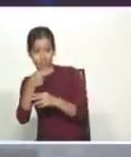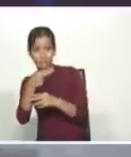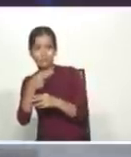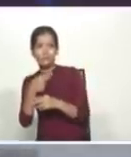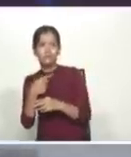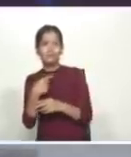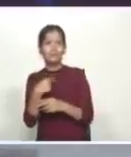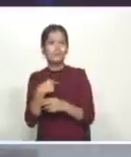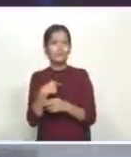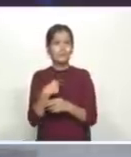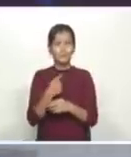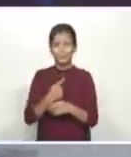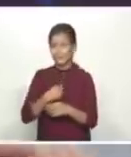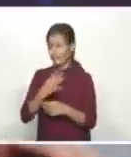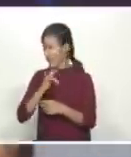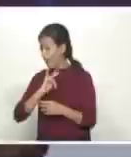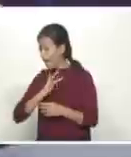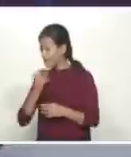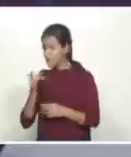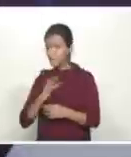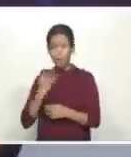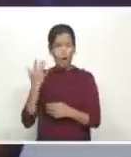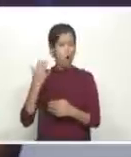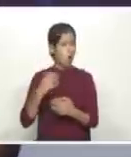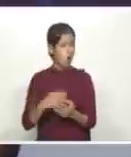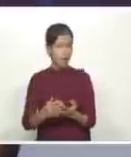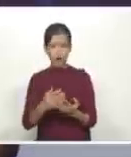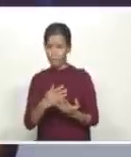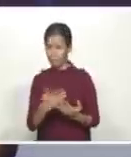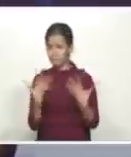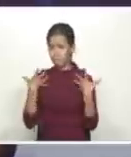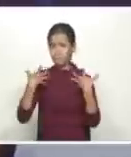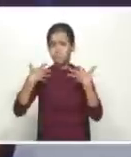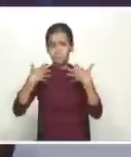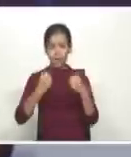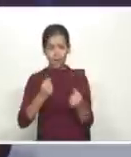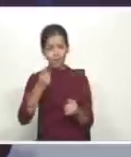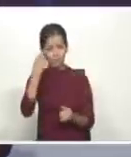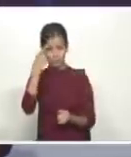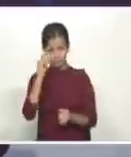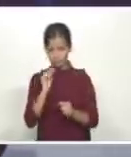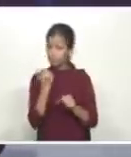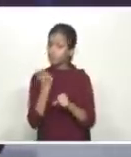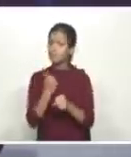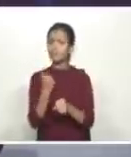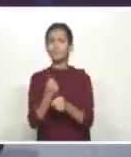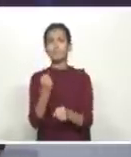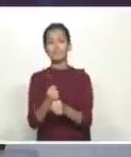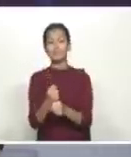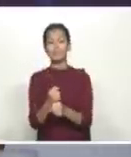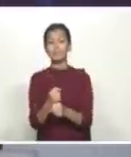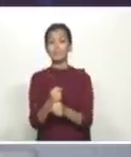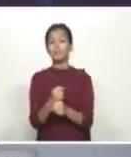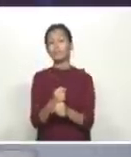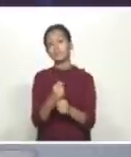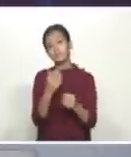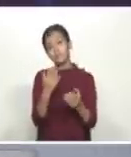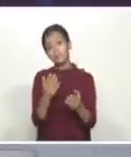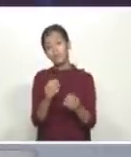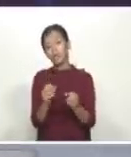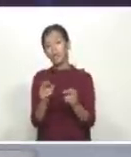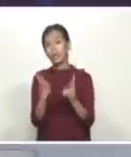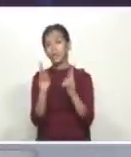vengo con un ánimo tremendo. Y ojalá que el próximo